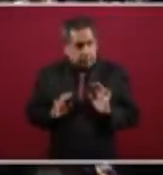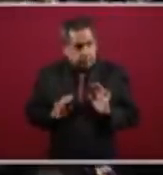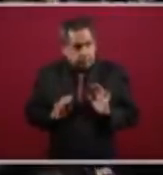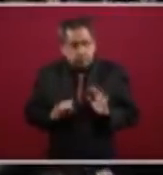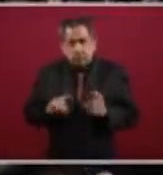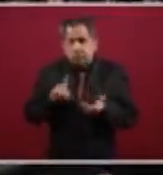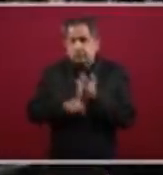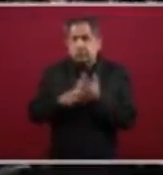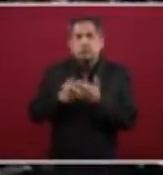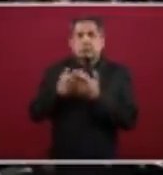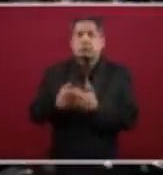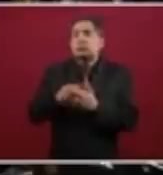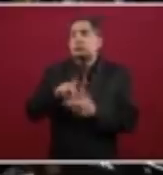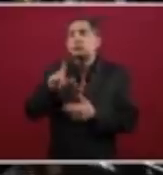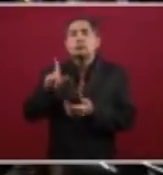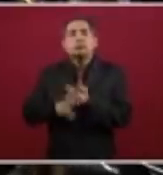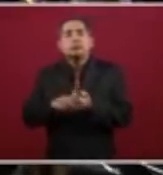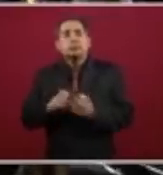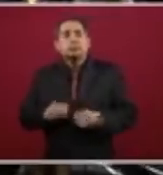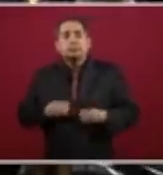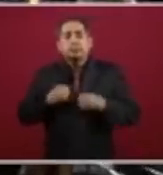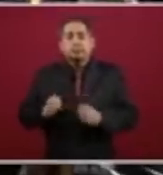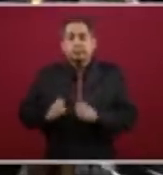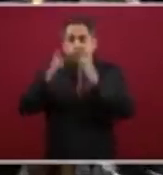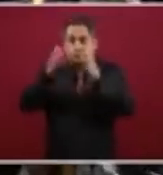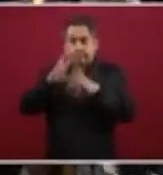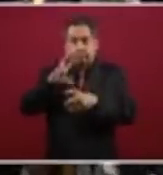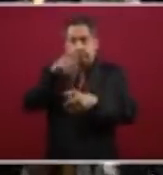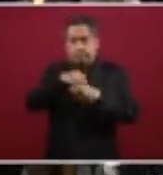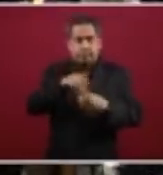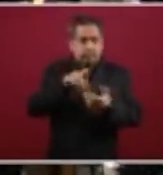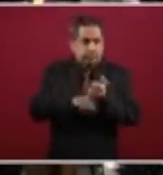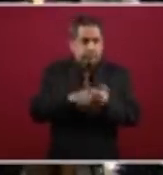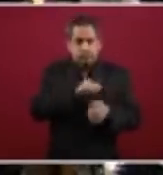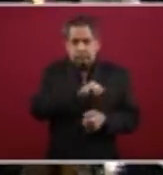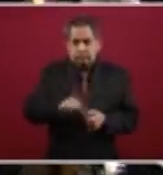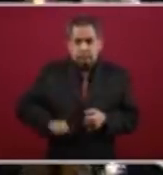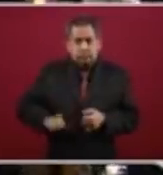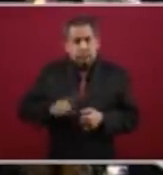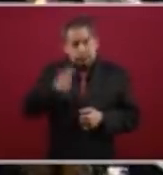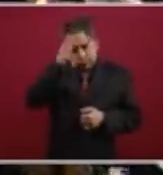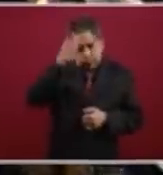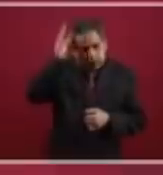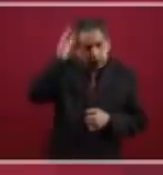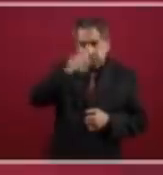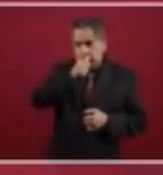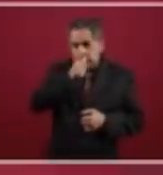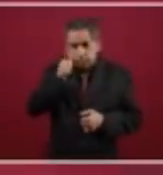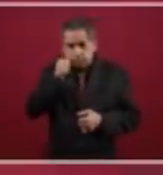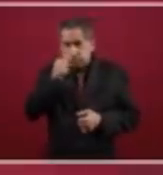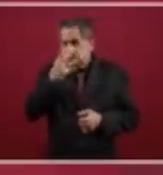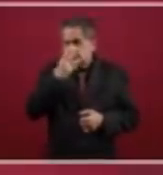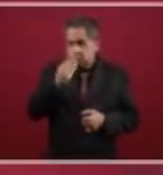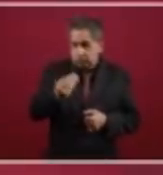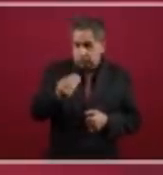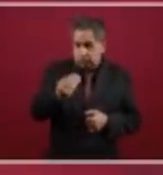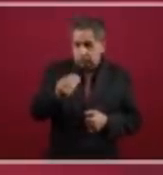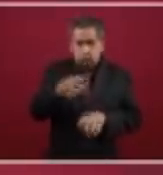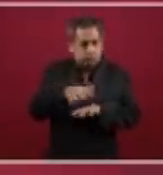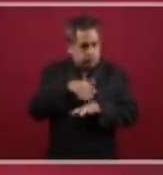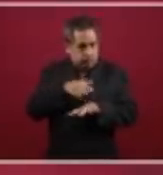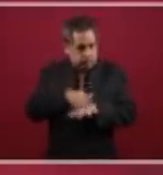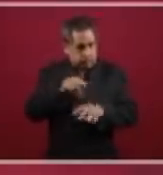y el resto viven en edificios que están concentrados fundamentalmente en la alcaldía de Cuauhtémoc, Benito Juárez, Coyoacán y